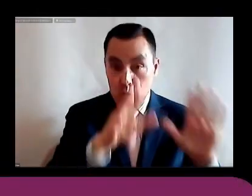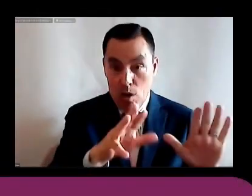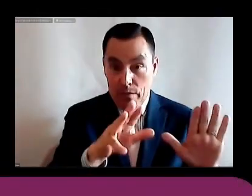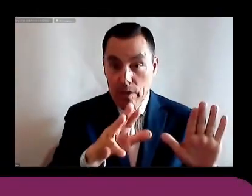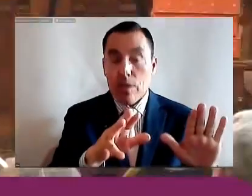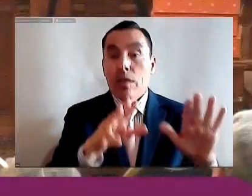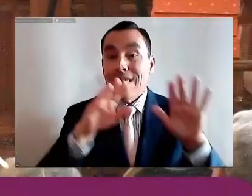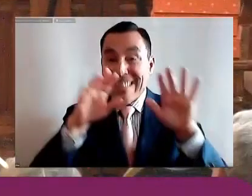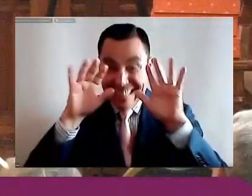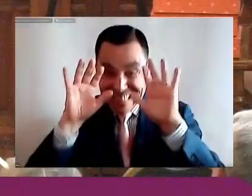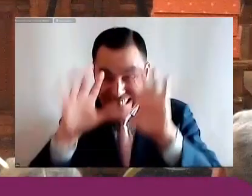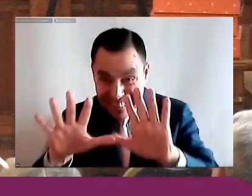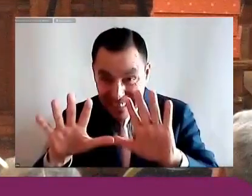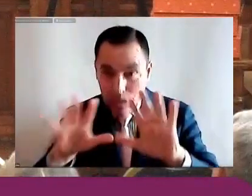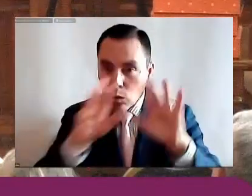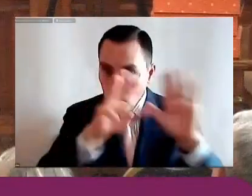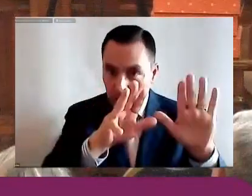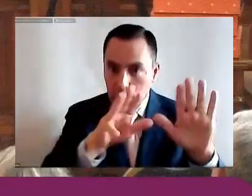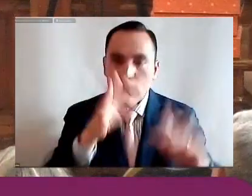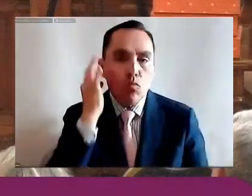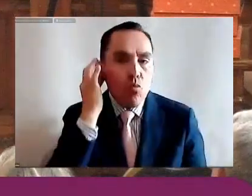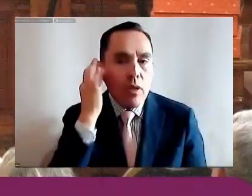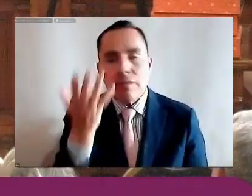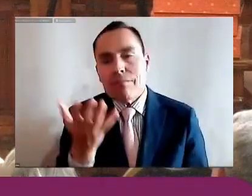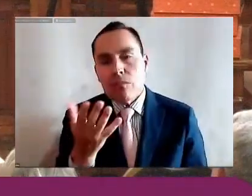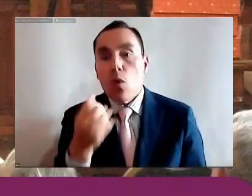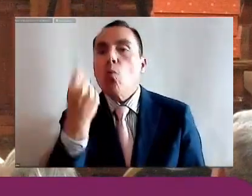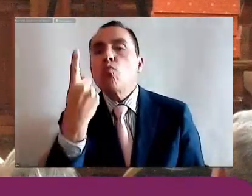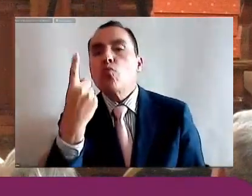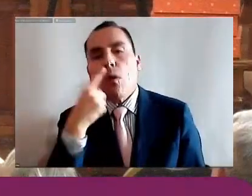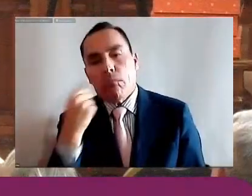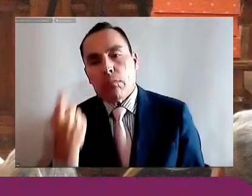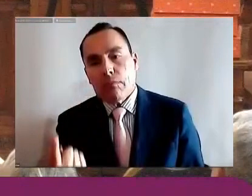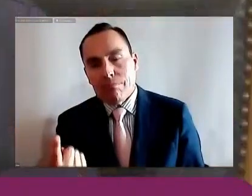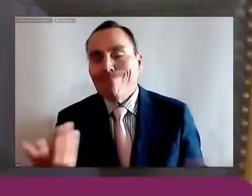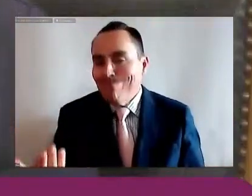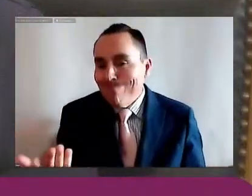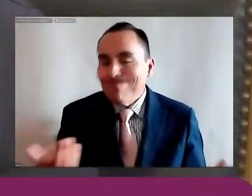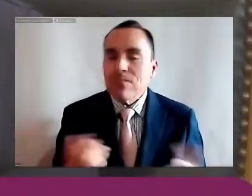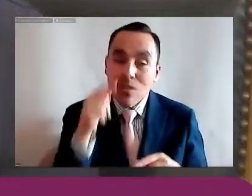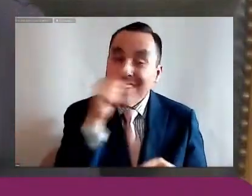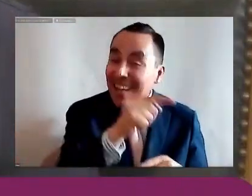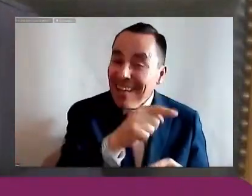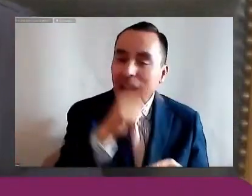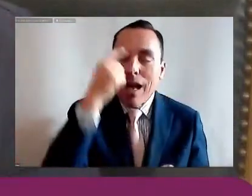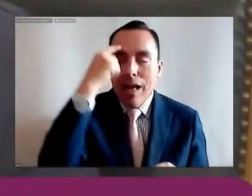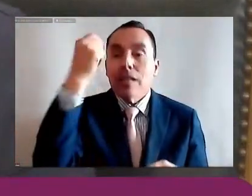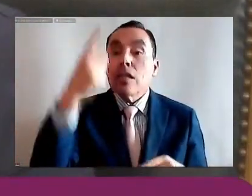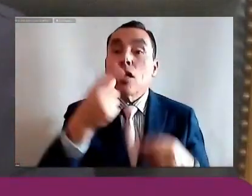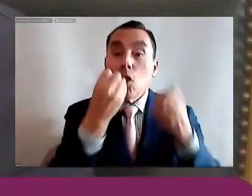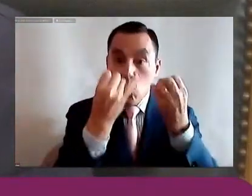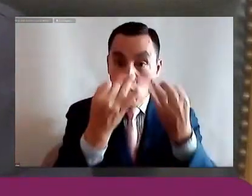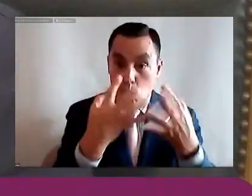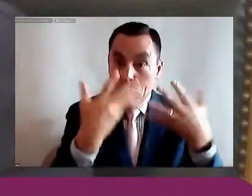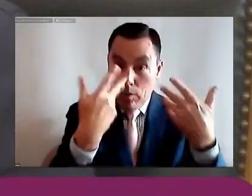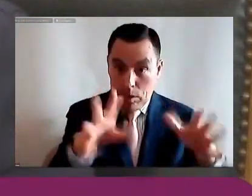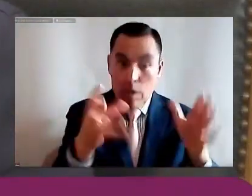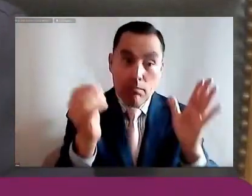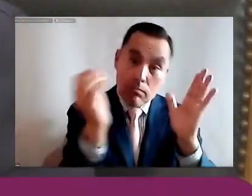mujeres cuidadoras. Pero más interesante aún, además de tener ya este número de destinación del uso del